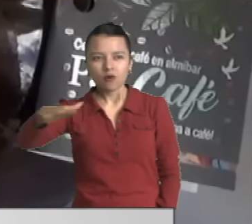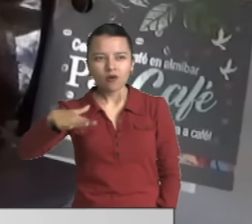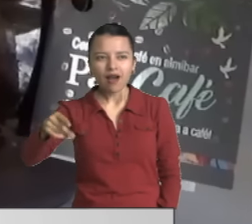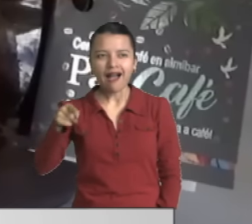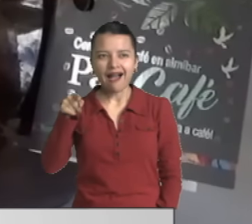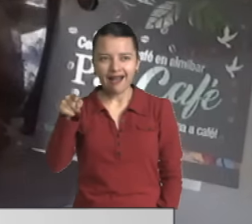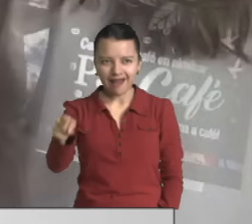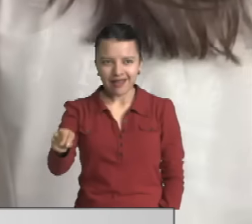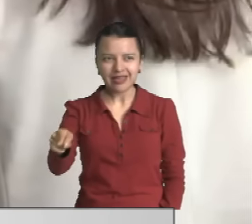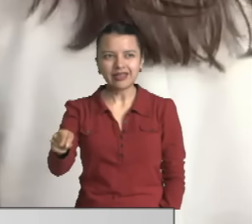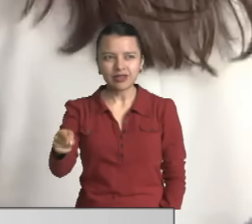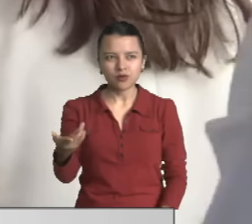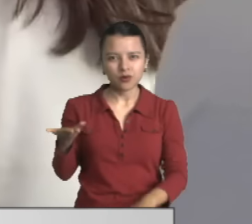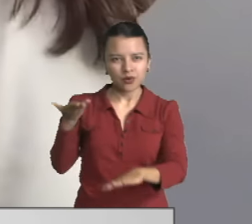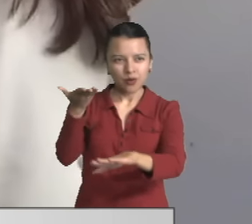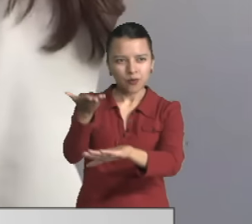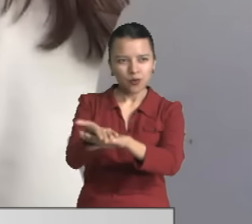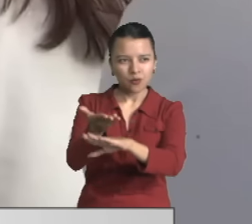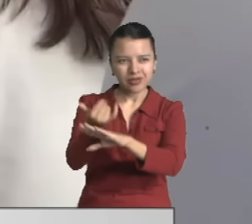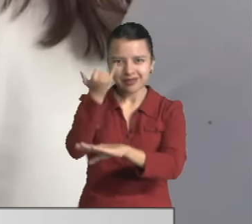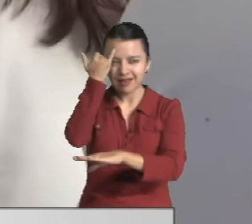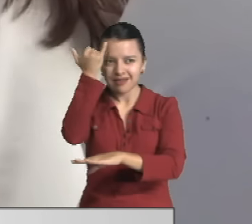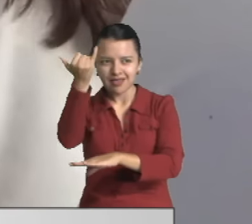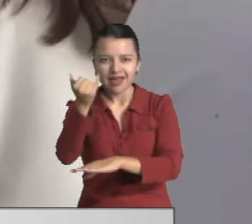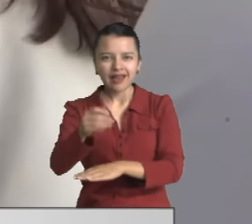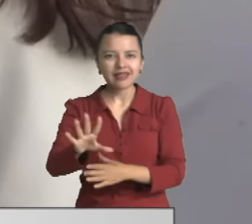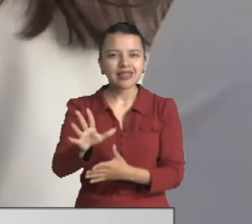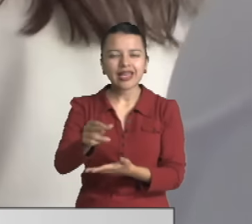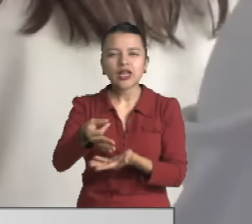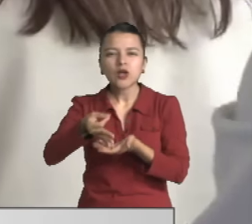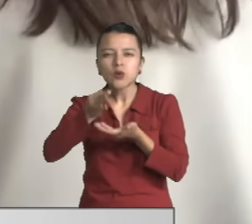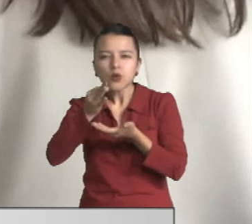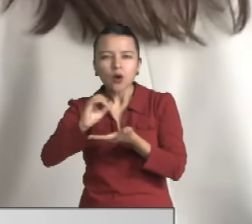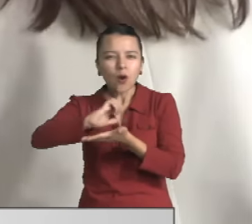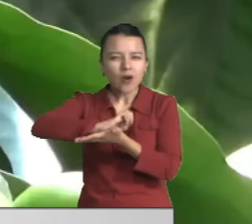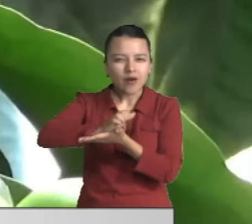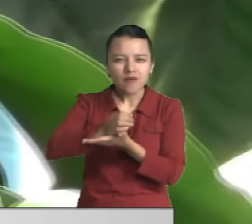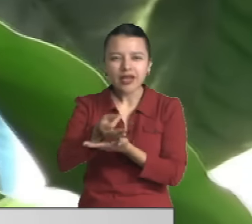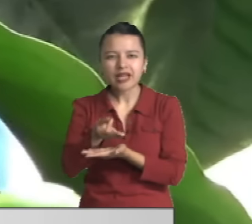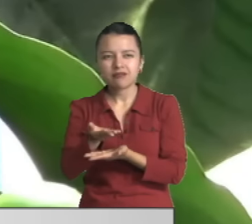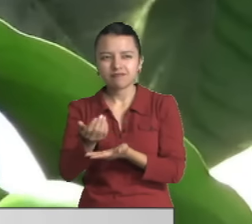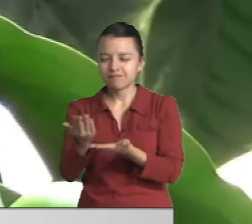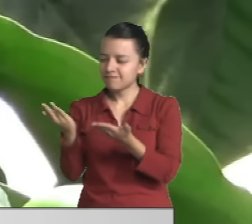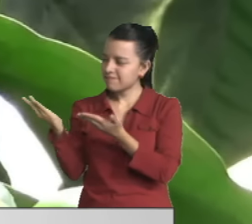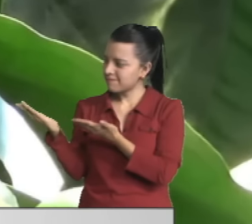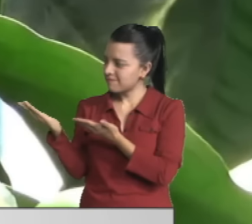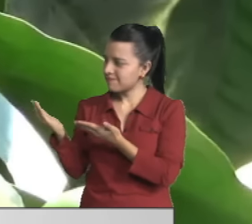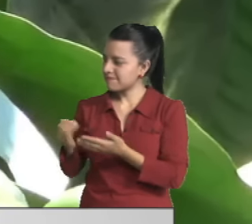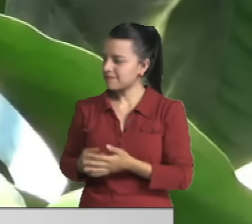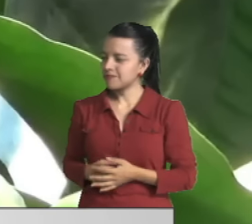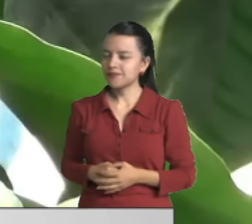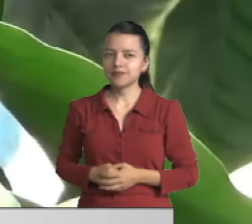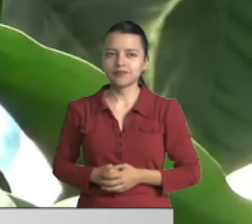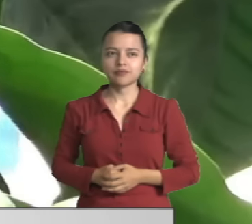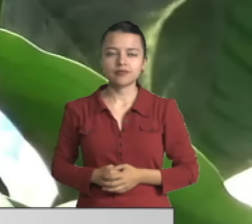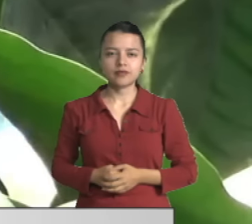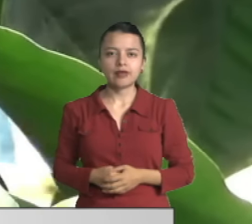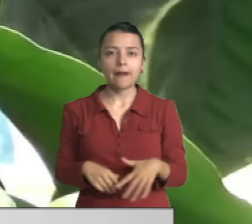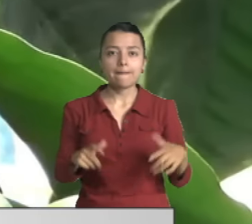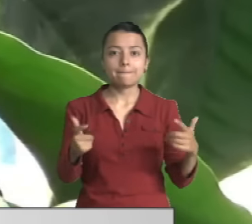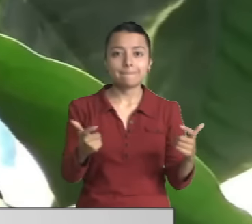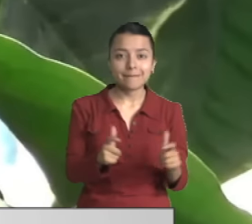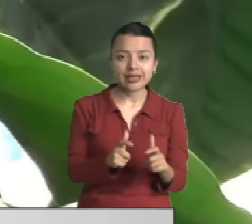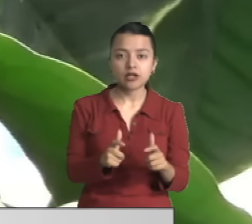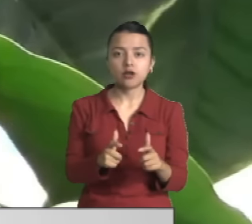una propuesta productiva que permitirá el desarrollo social y económico de las organizaciones caucanas de economía popular. Micro, pequeños,